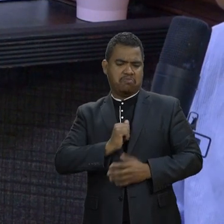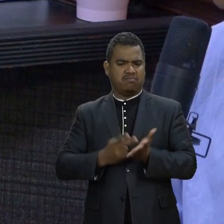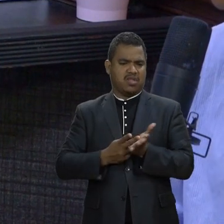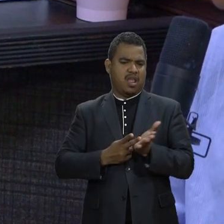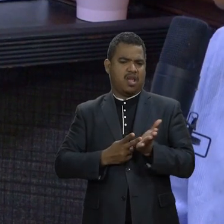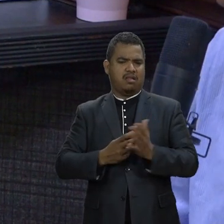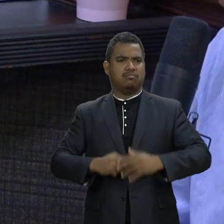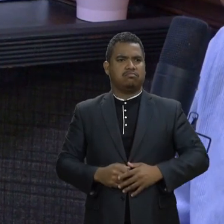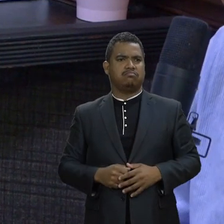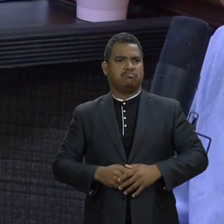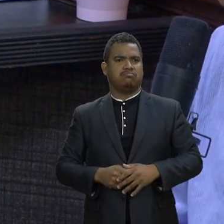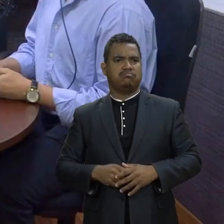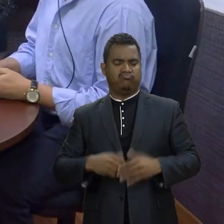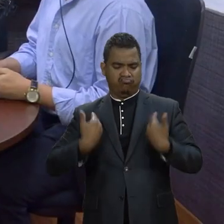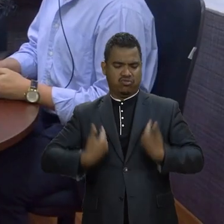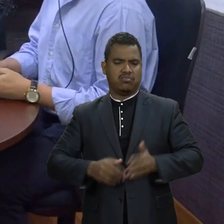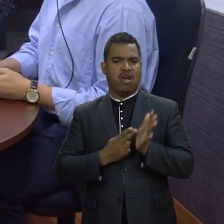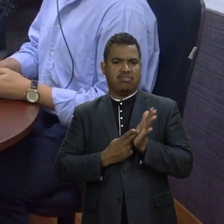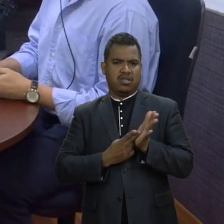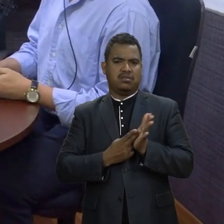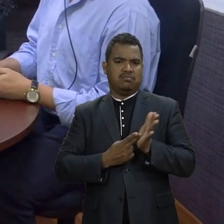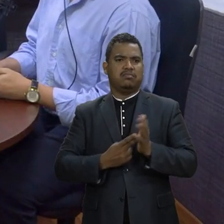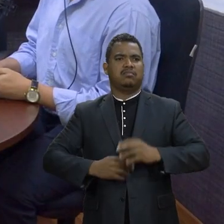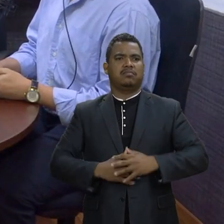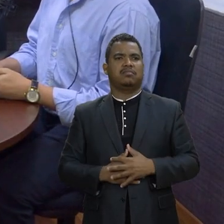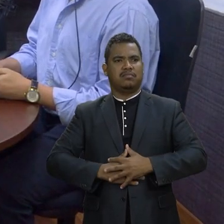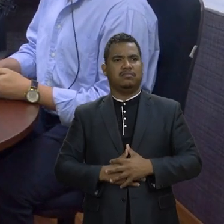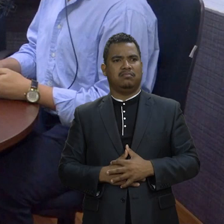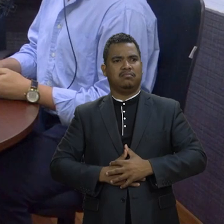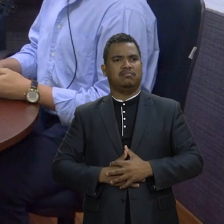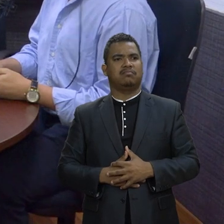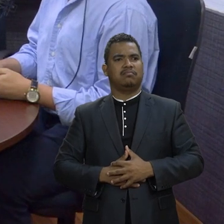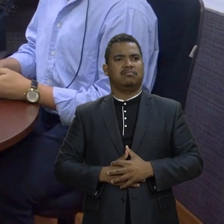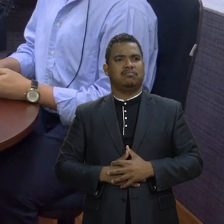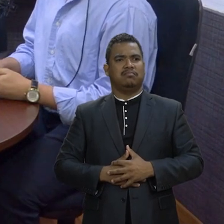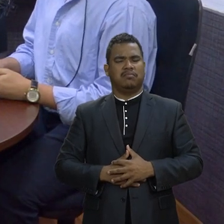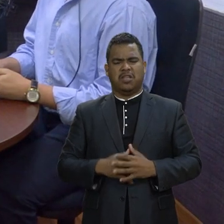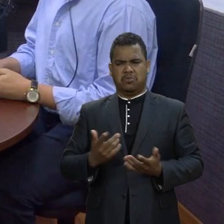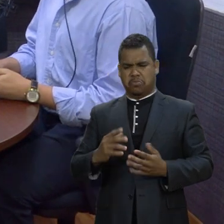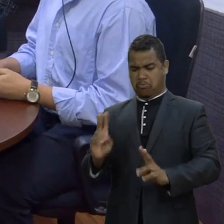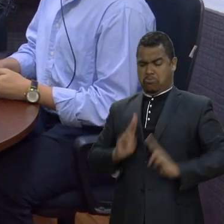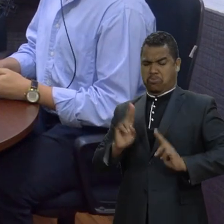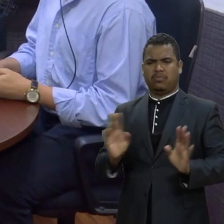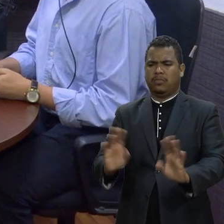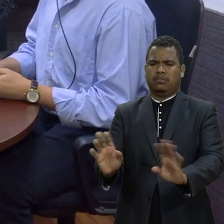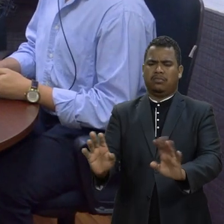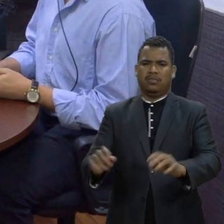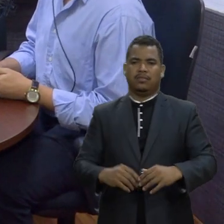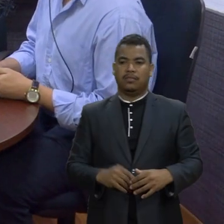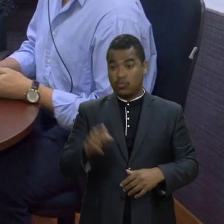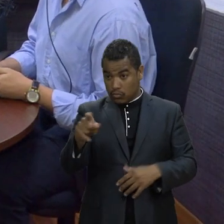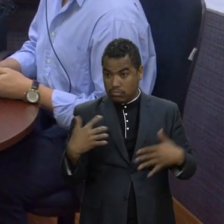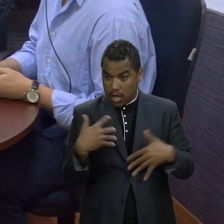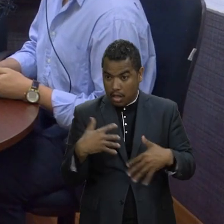Yo pienso que soy no nada prepotente. Pues auténtica. Auténtica es una vez bonito, no es una prepotencia. No, okay. O sea, ¿un